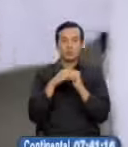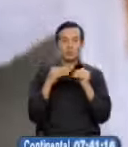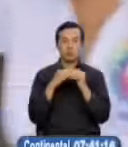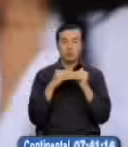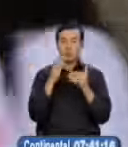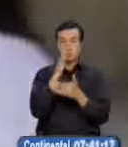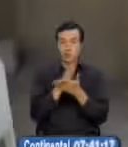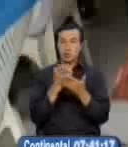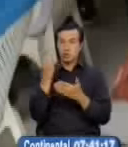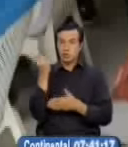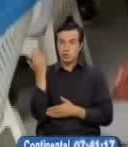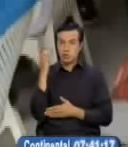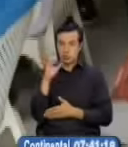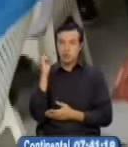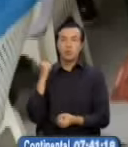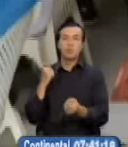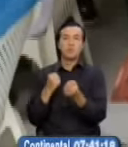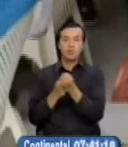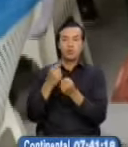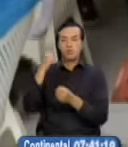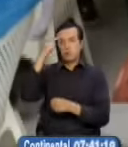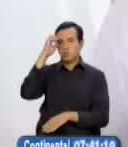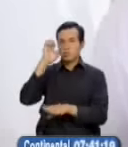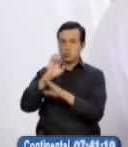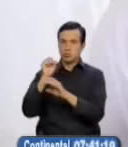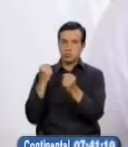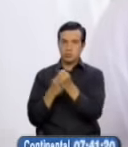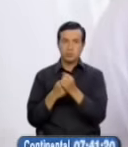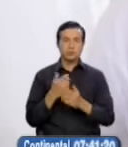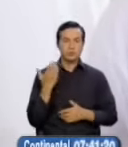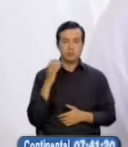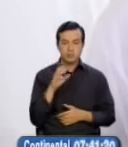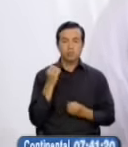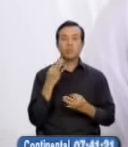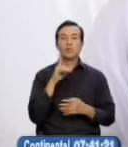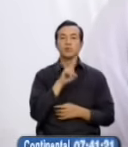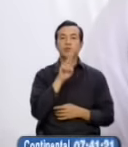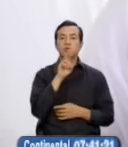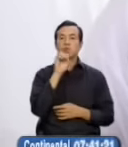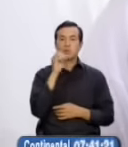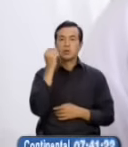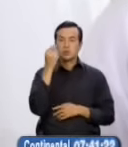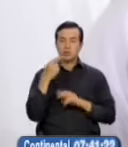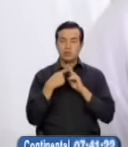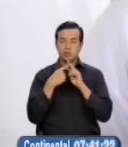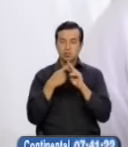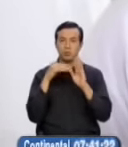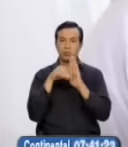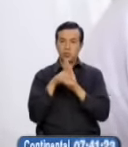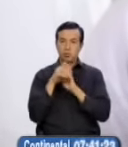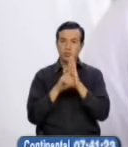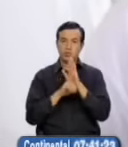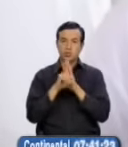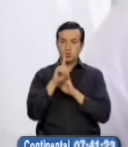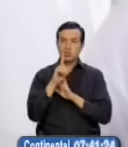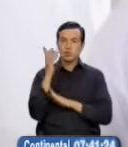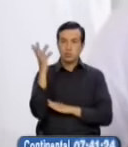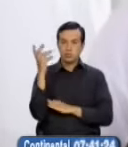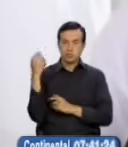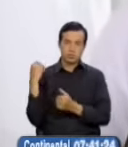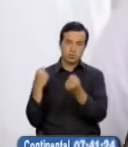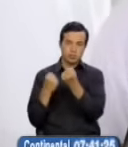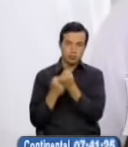de este monto fue financiado por el gobierno nacional. Entregamos más de 120 créditos del Bono de Desarrollo Humano que fueron dirigidos a